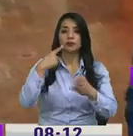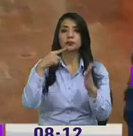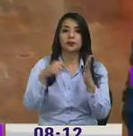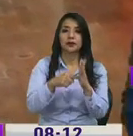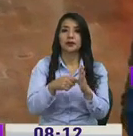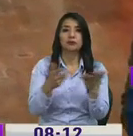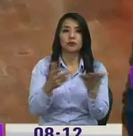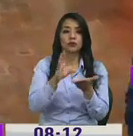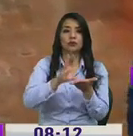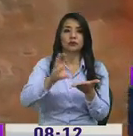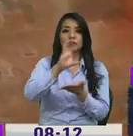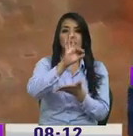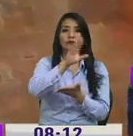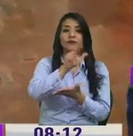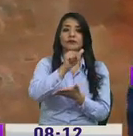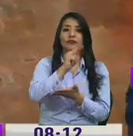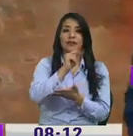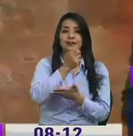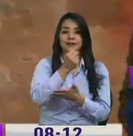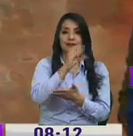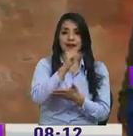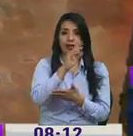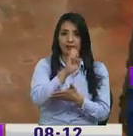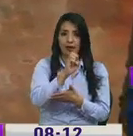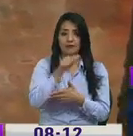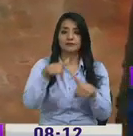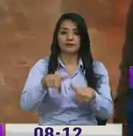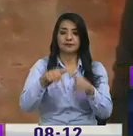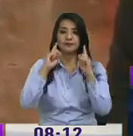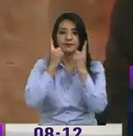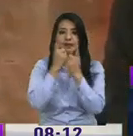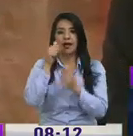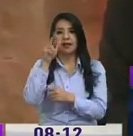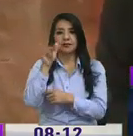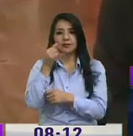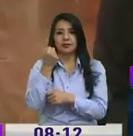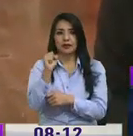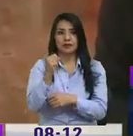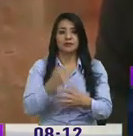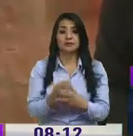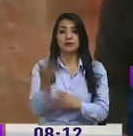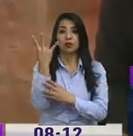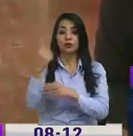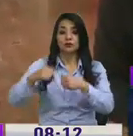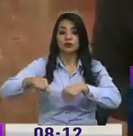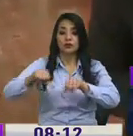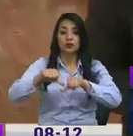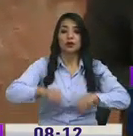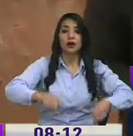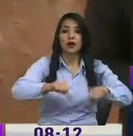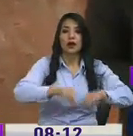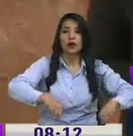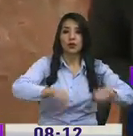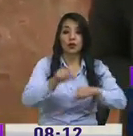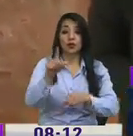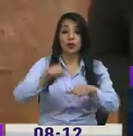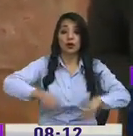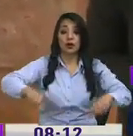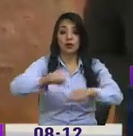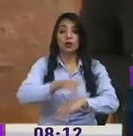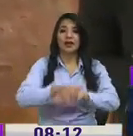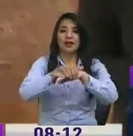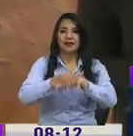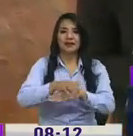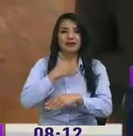Educativa Franciscana San Andrés, donde nos encontramos en este momento. 4 aulas y un aula de inglés se vieron